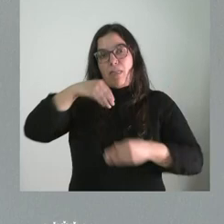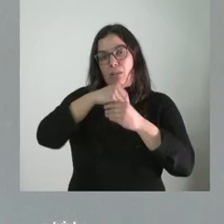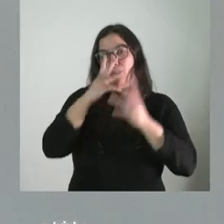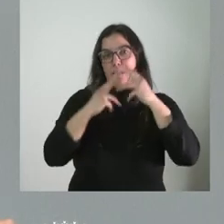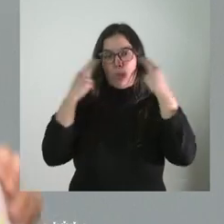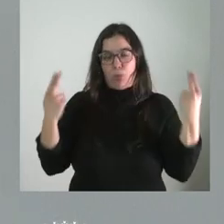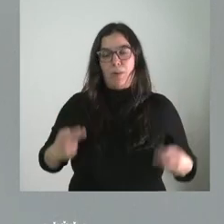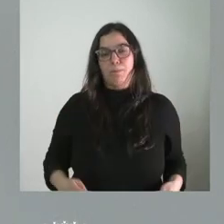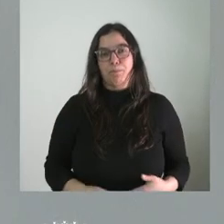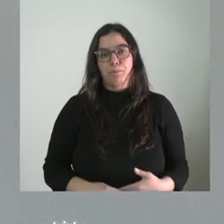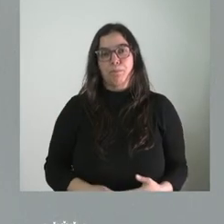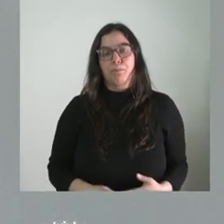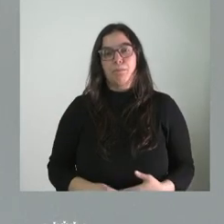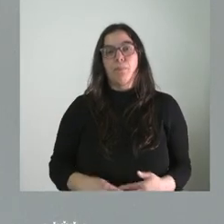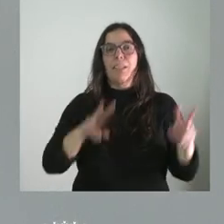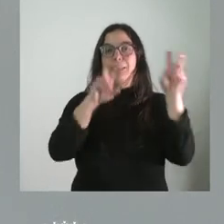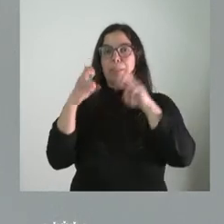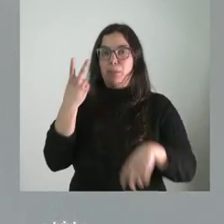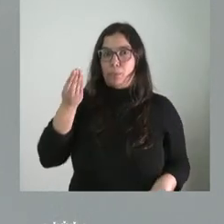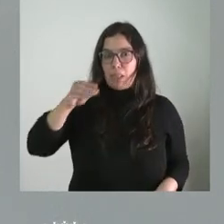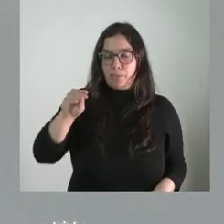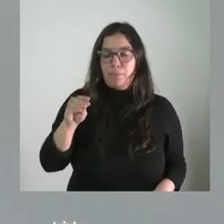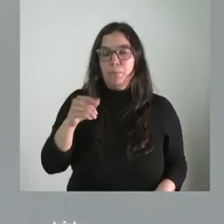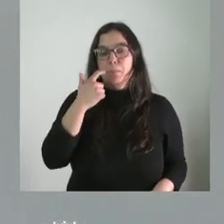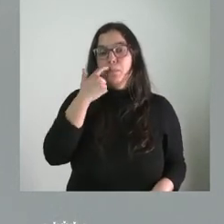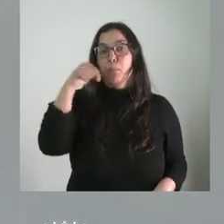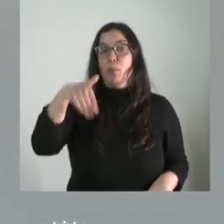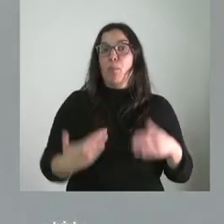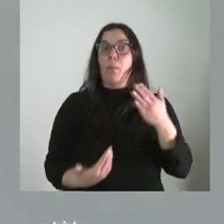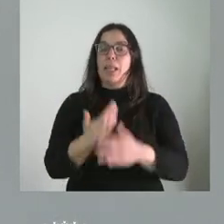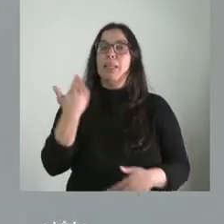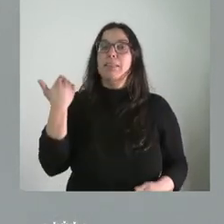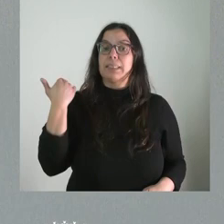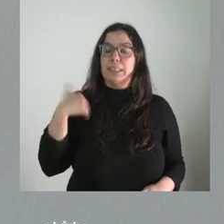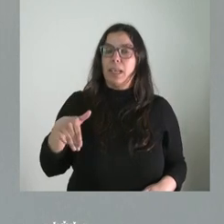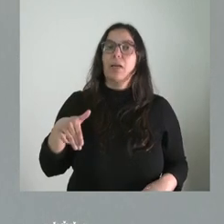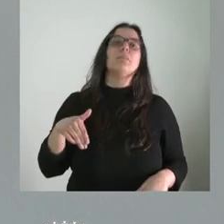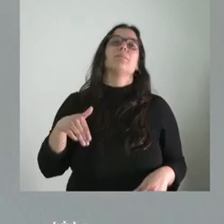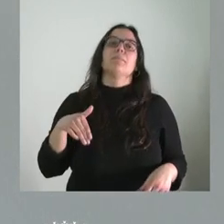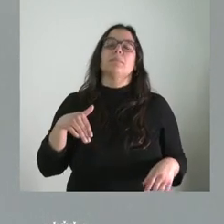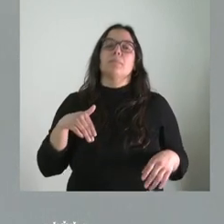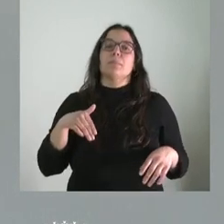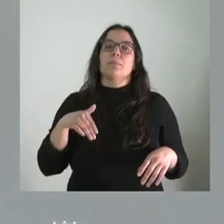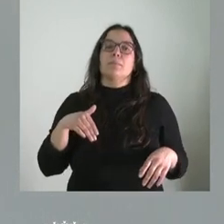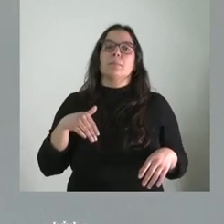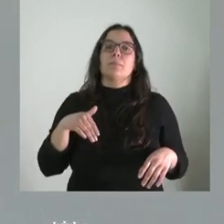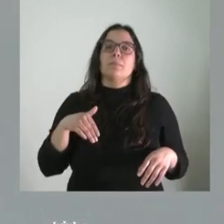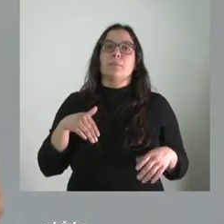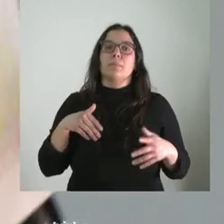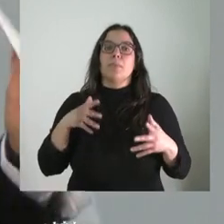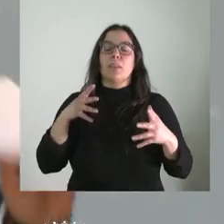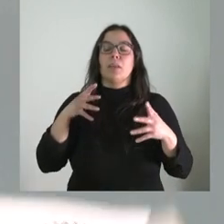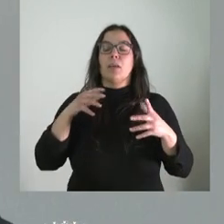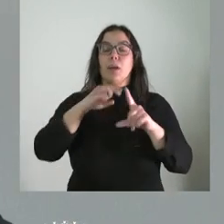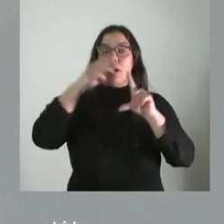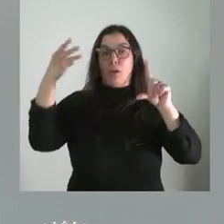un par de cosas más esta mañana ya hemos colgado en el consejo abierto